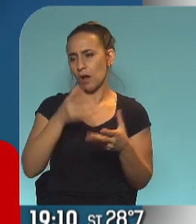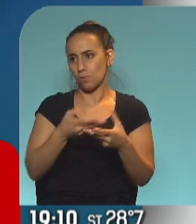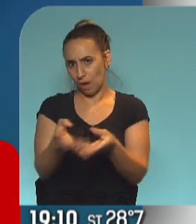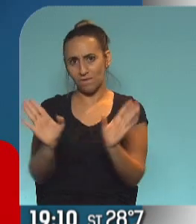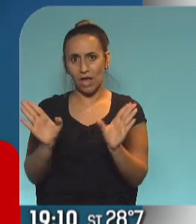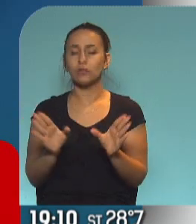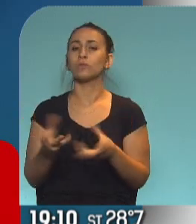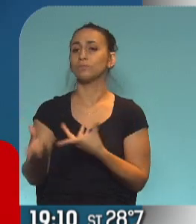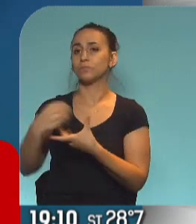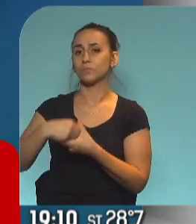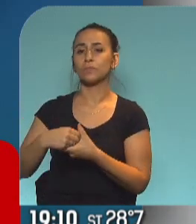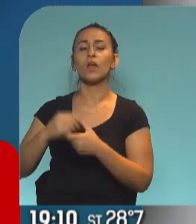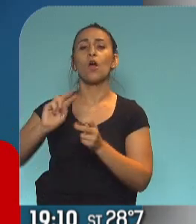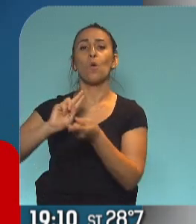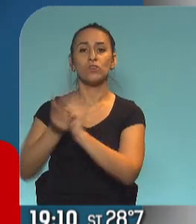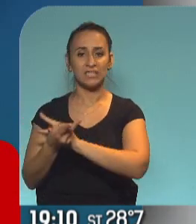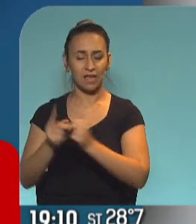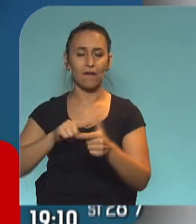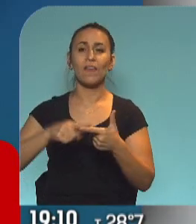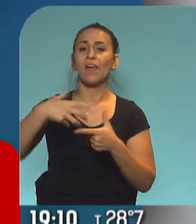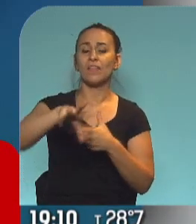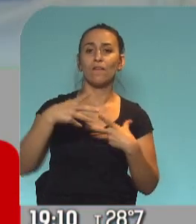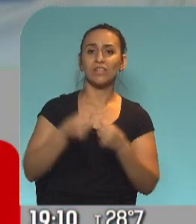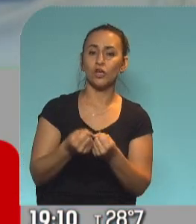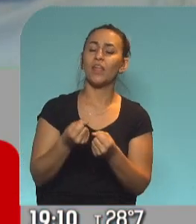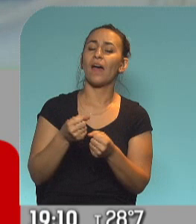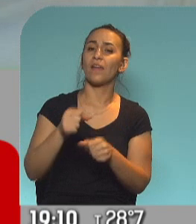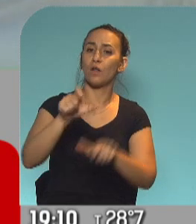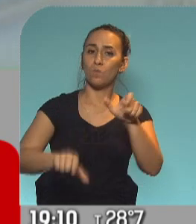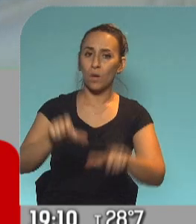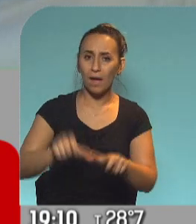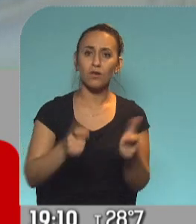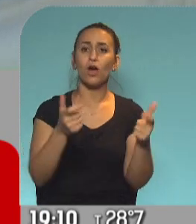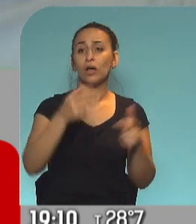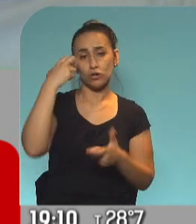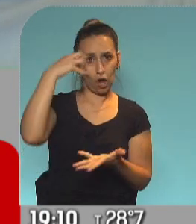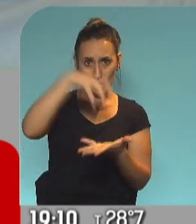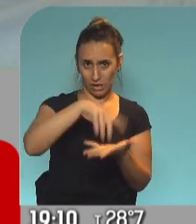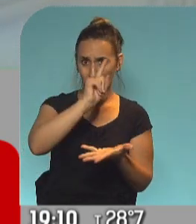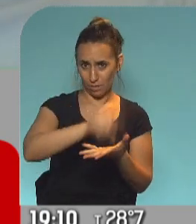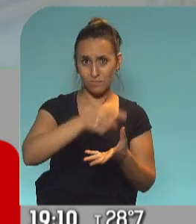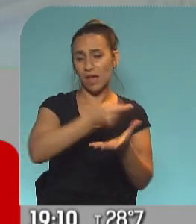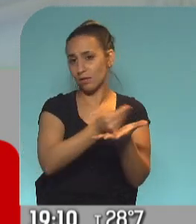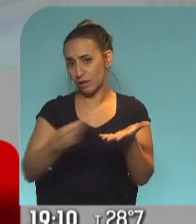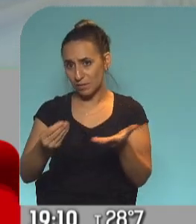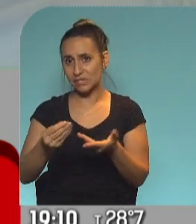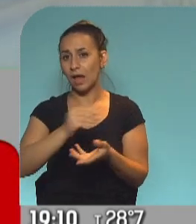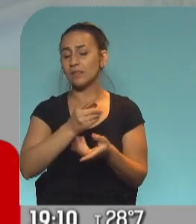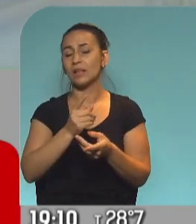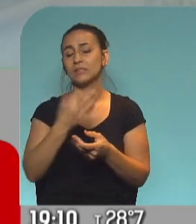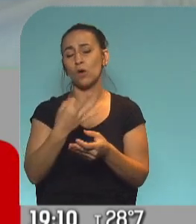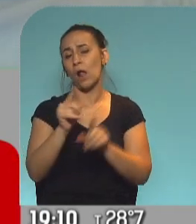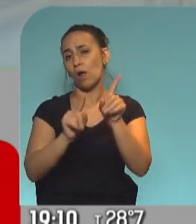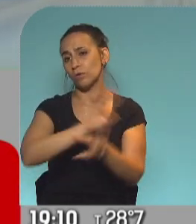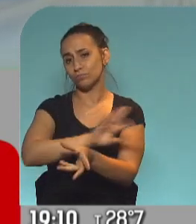por ejemplo, UNICEF, la Defensoría del Pueblo, la Comisión Nacional de Inmunizaciones, el Congreso, que seguramente tendrá participación